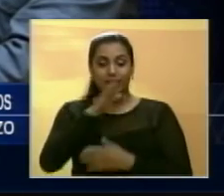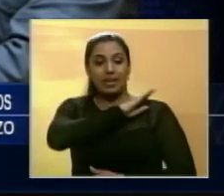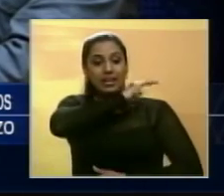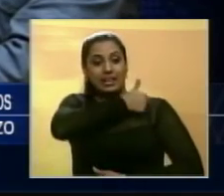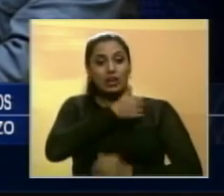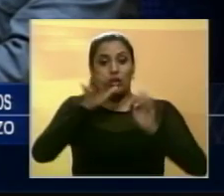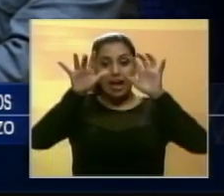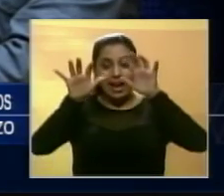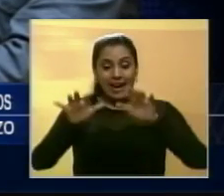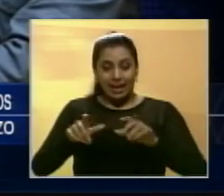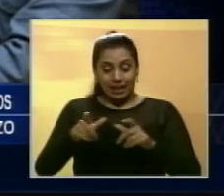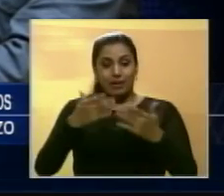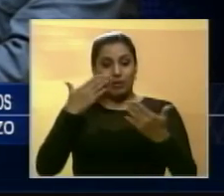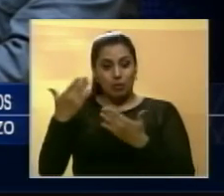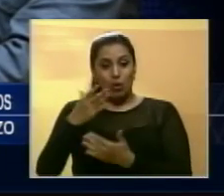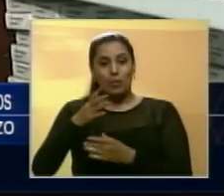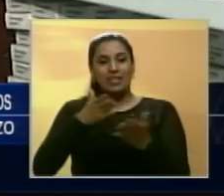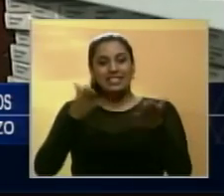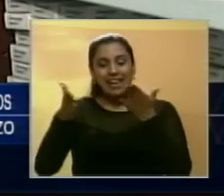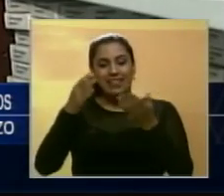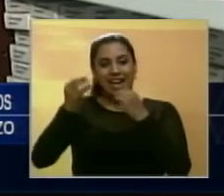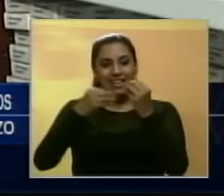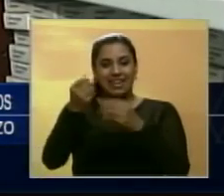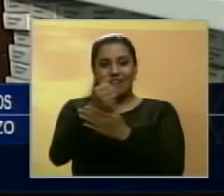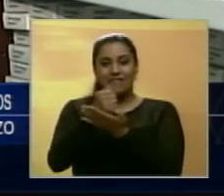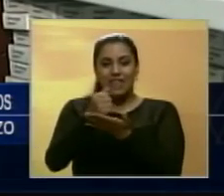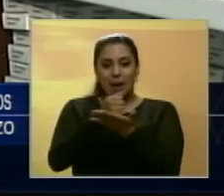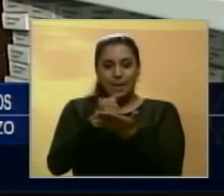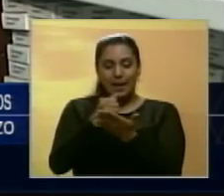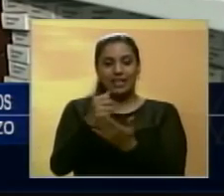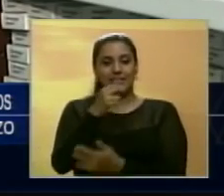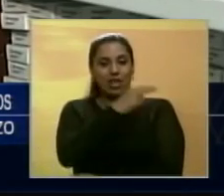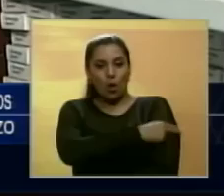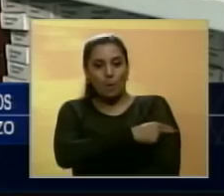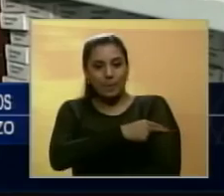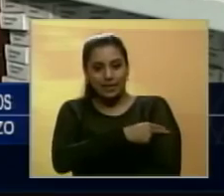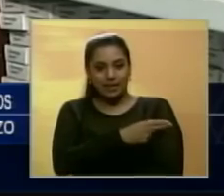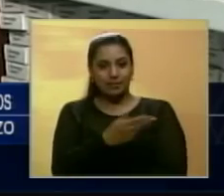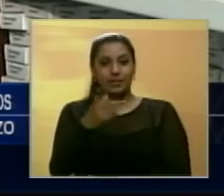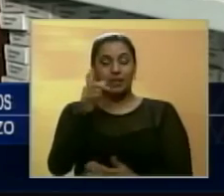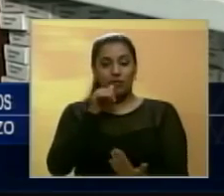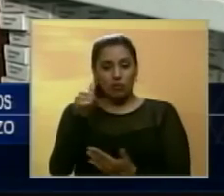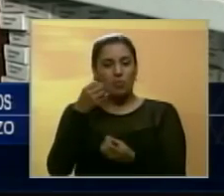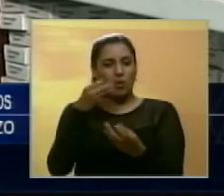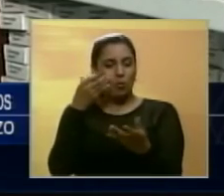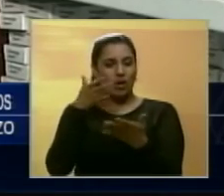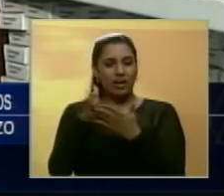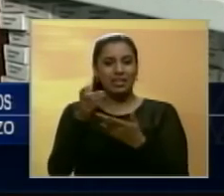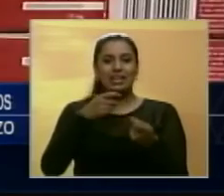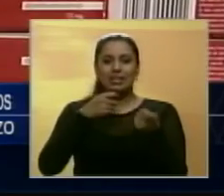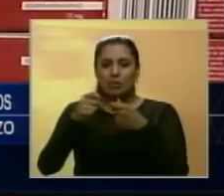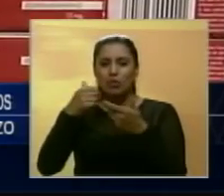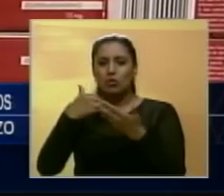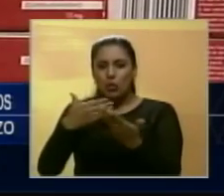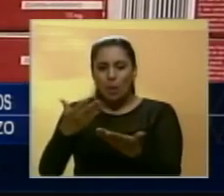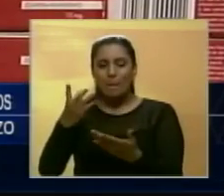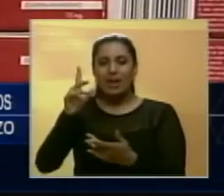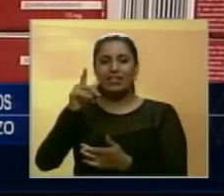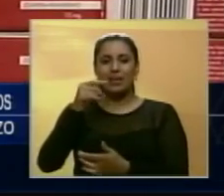director general del Servicio Autónomo de Elaboraciones Farmacéuticas, Gerardo Briceño, quien indicó que el suministro